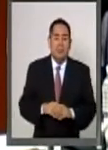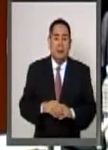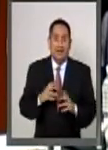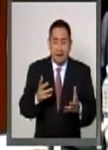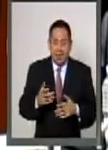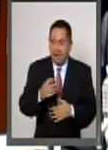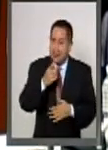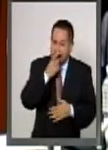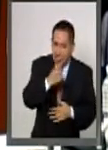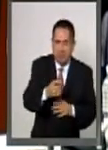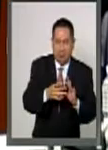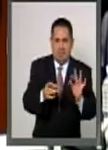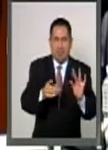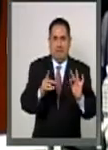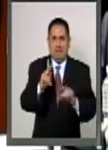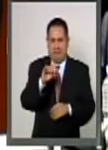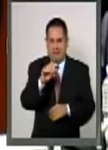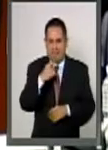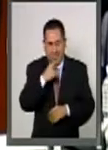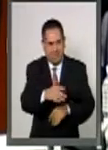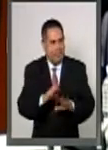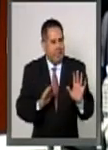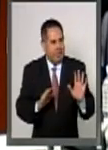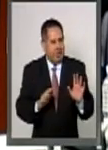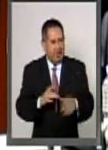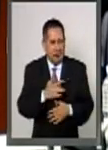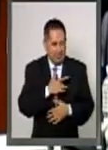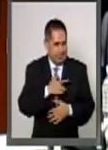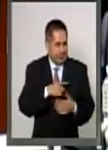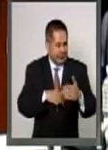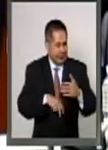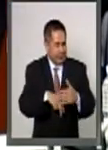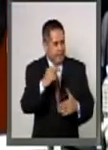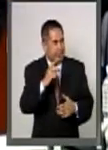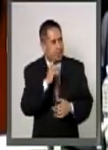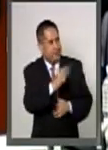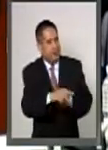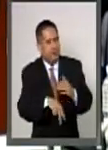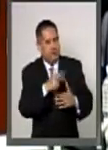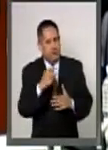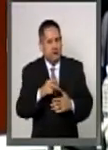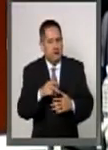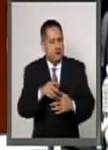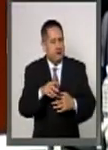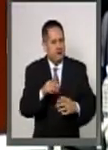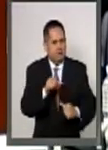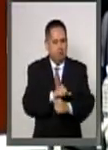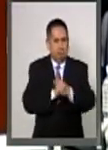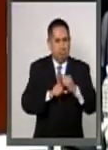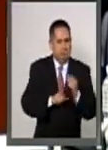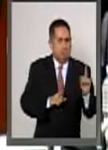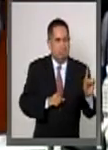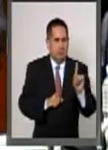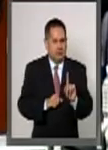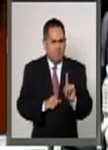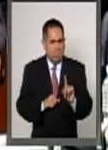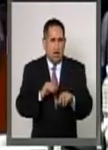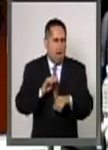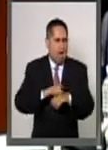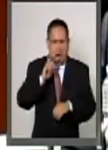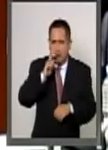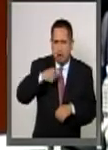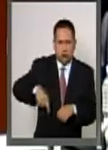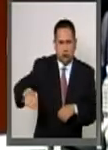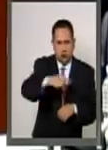Y te diría, Pablo, nos dejas un hueco, va a venir un suplente tuyo que es amigo de